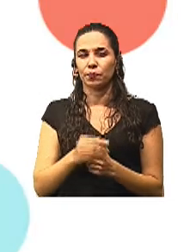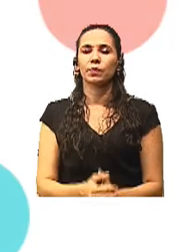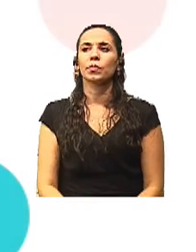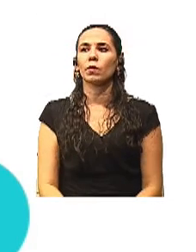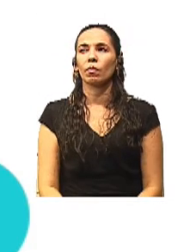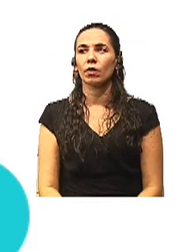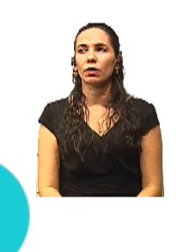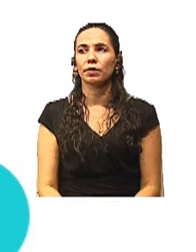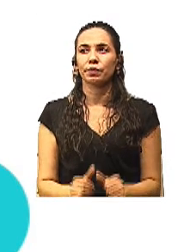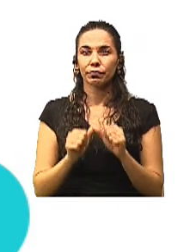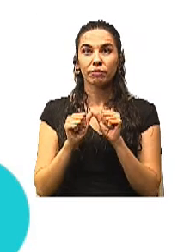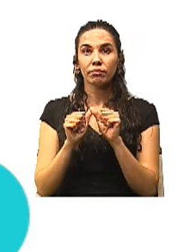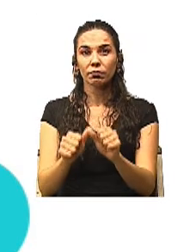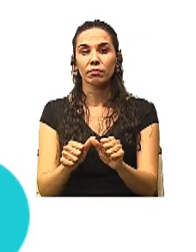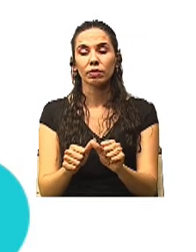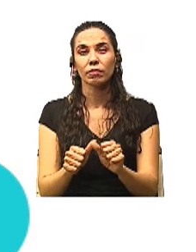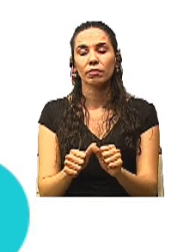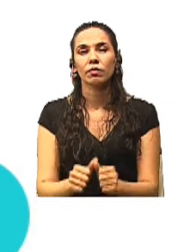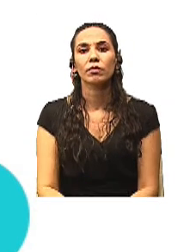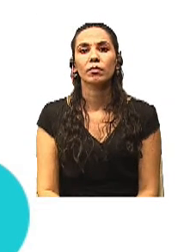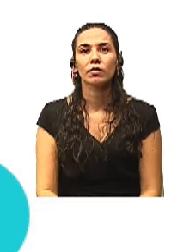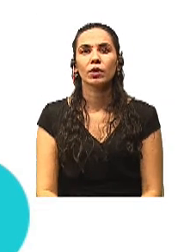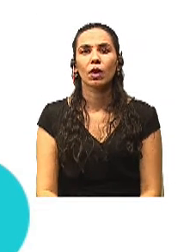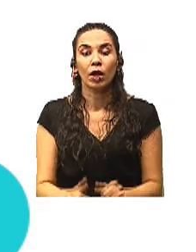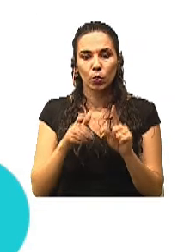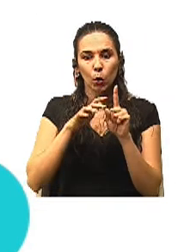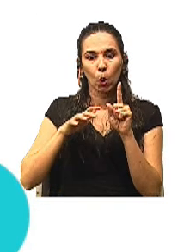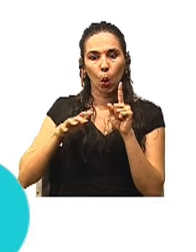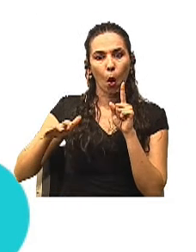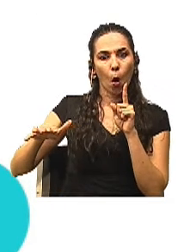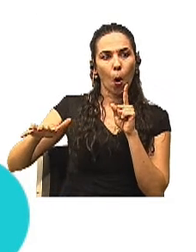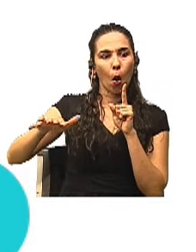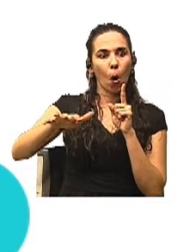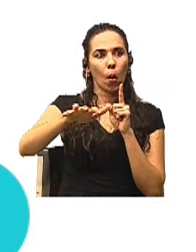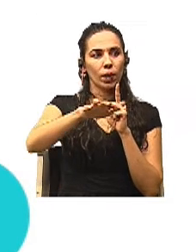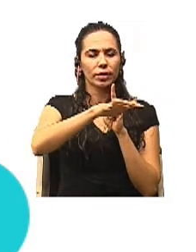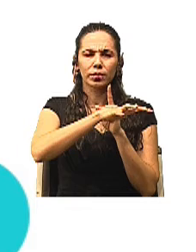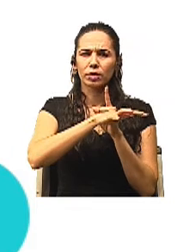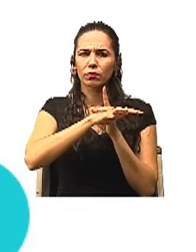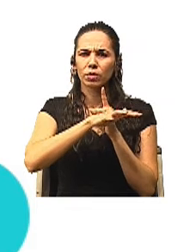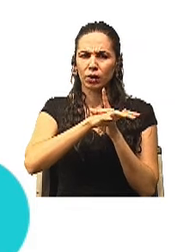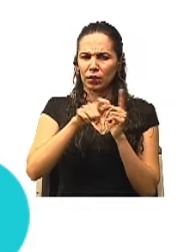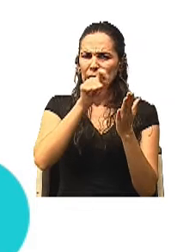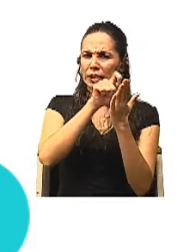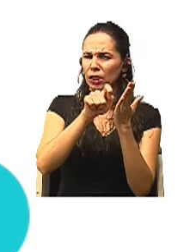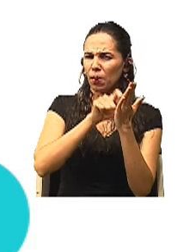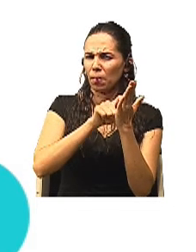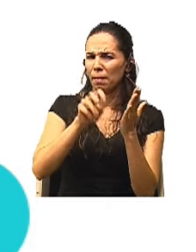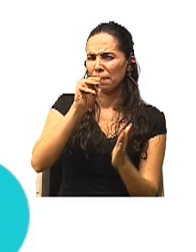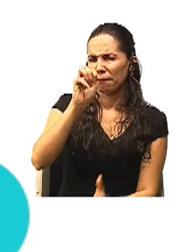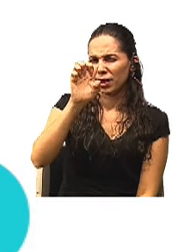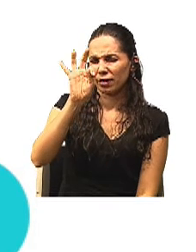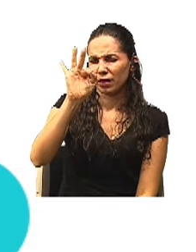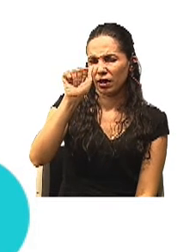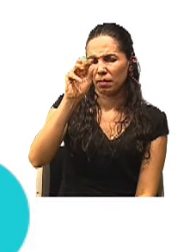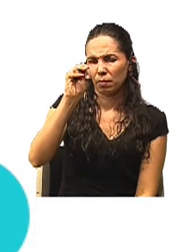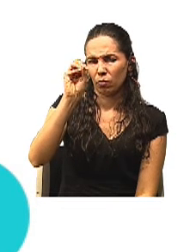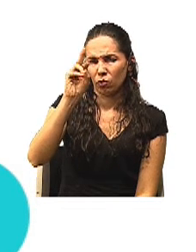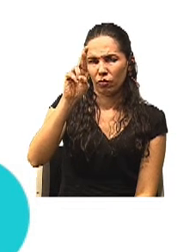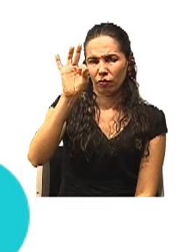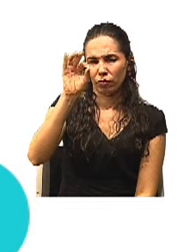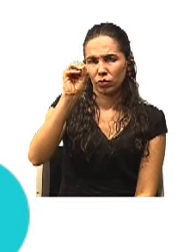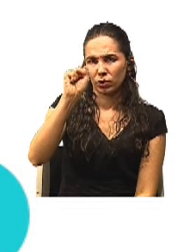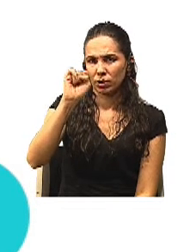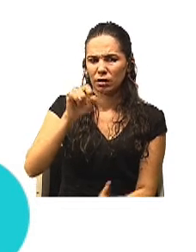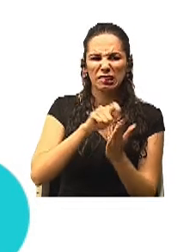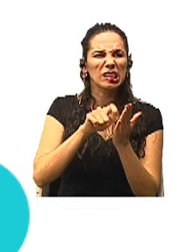Continuamos entonces con el contexto. ¿Cuándo se escribió la obra La Metamorfosis?